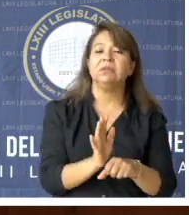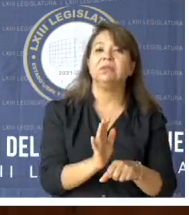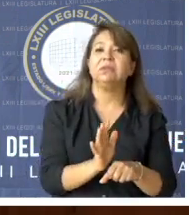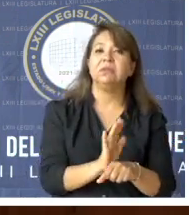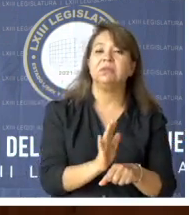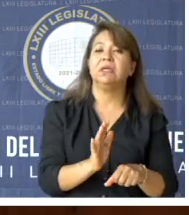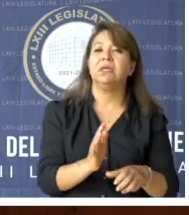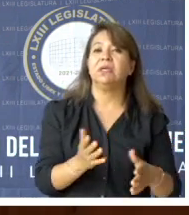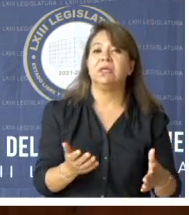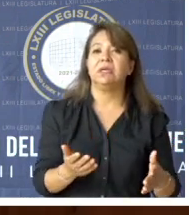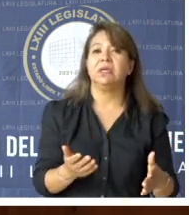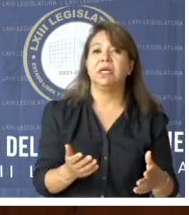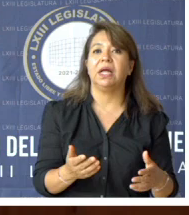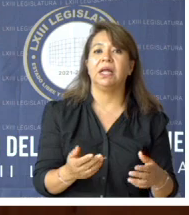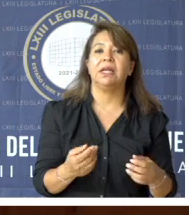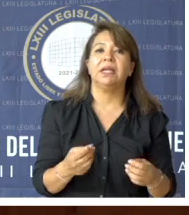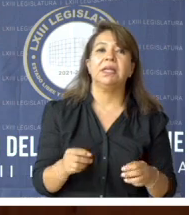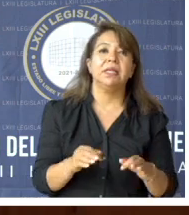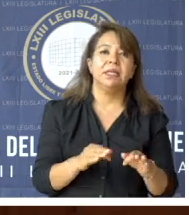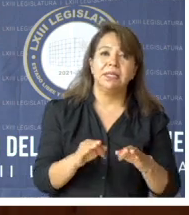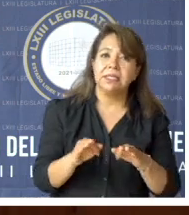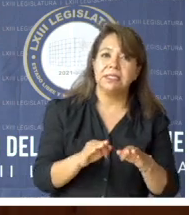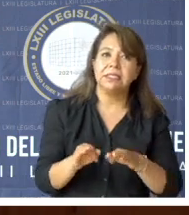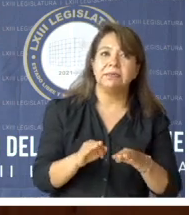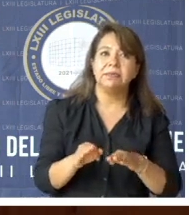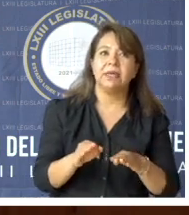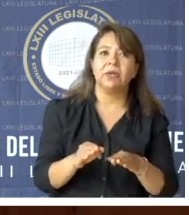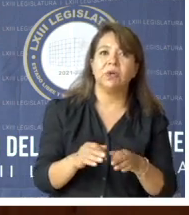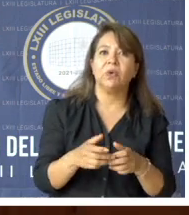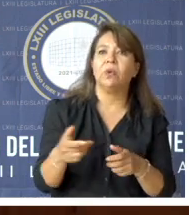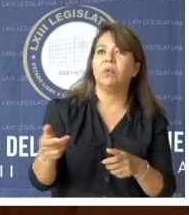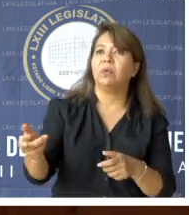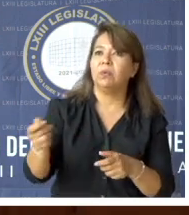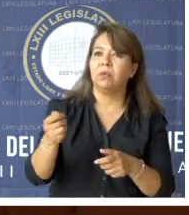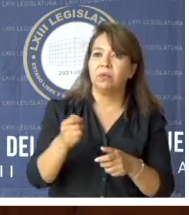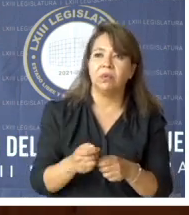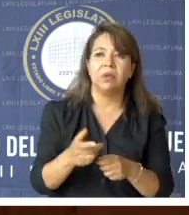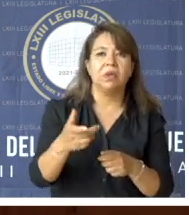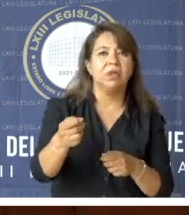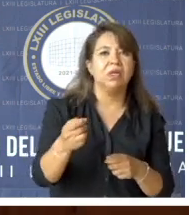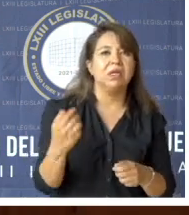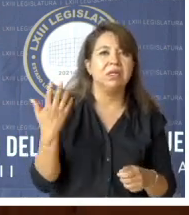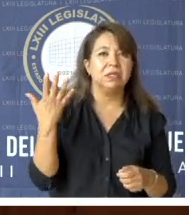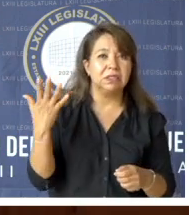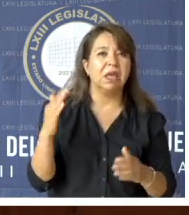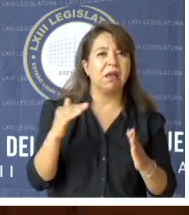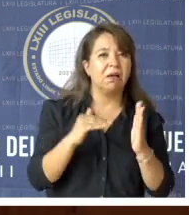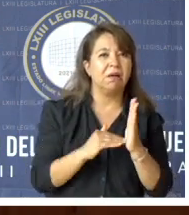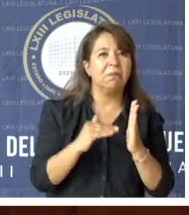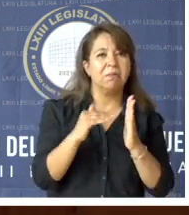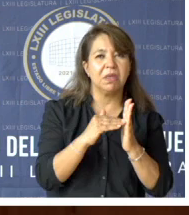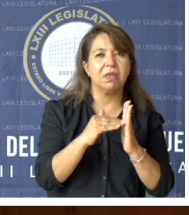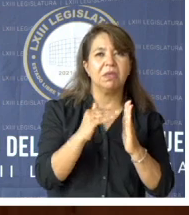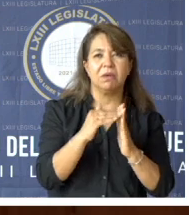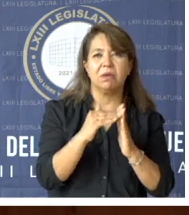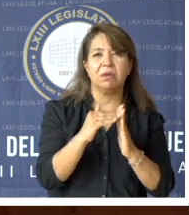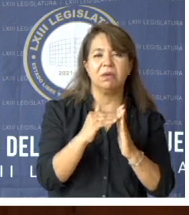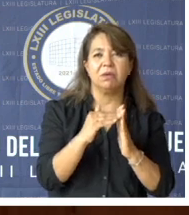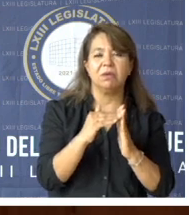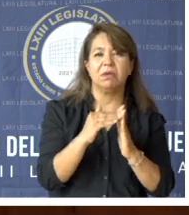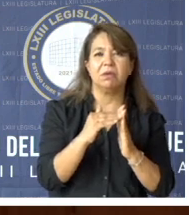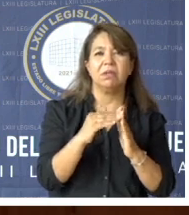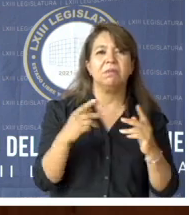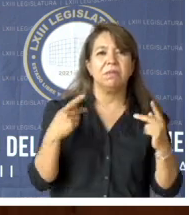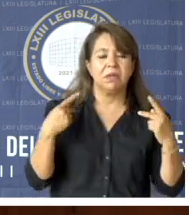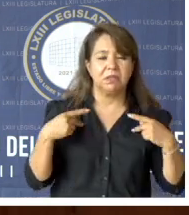dedicaban a la subcontratación abusiva y de 5 millones de trabajadores bajo ese esquema de outsourcing o de subcontratación